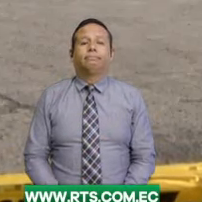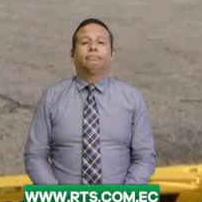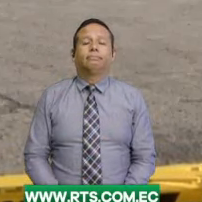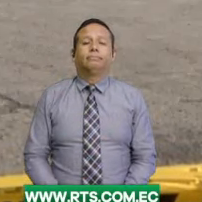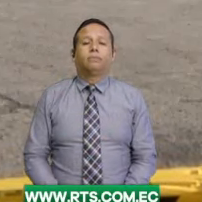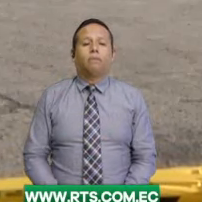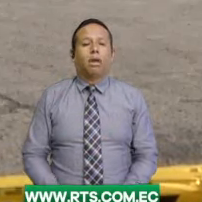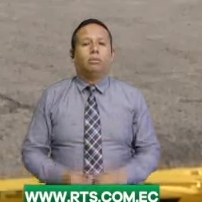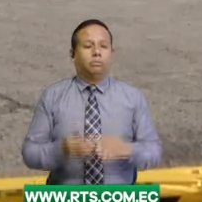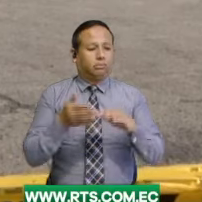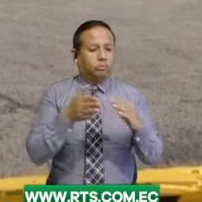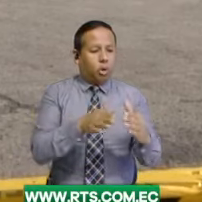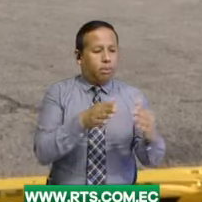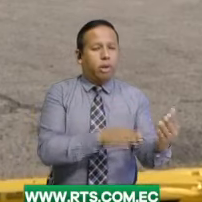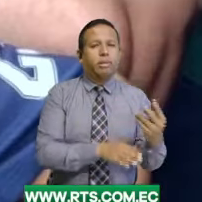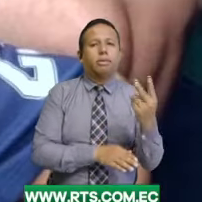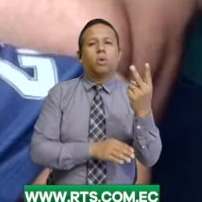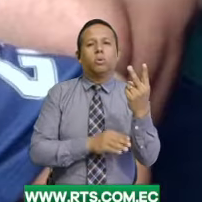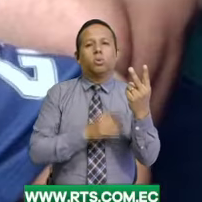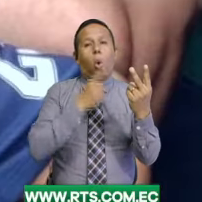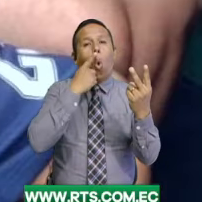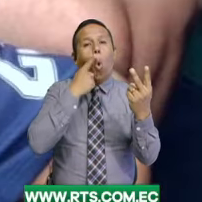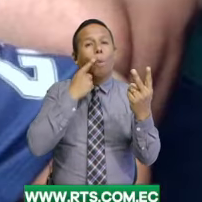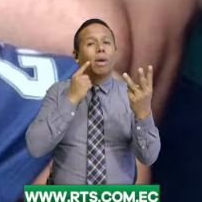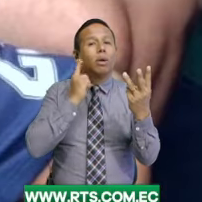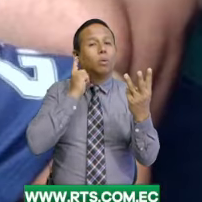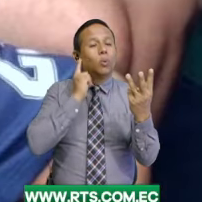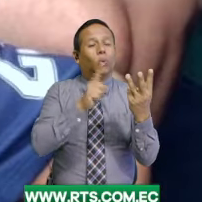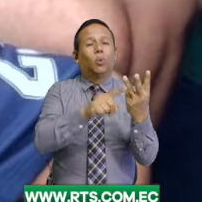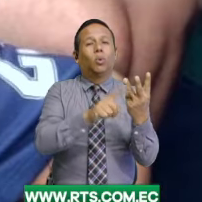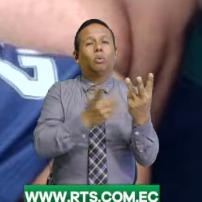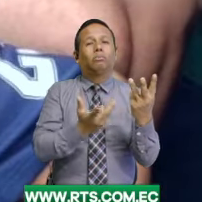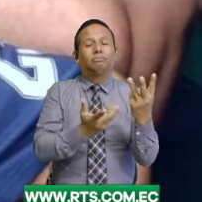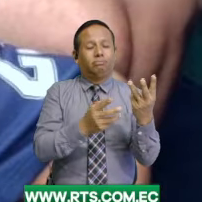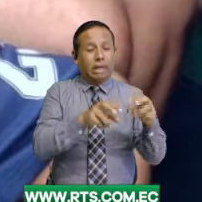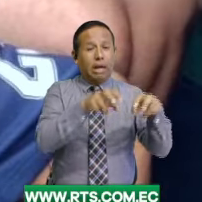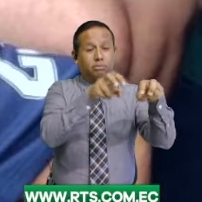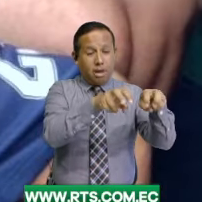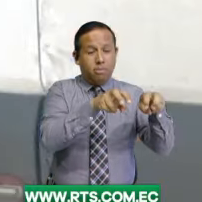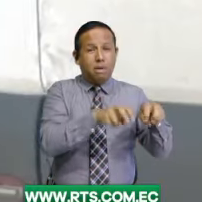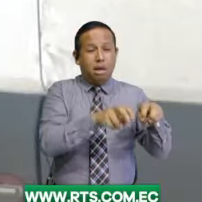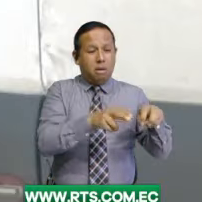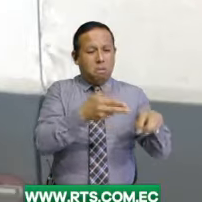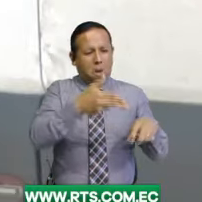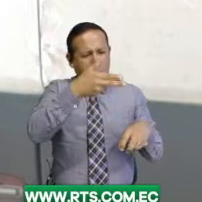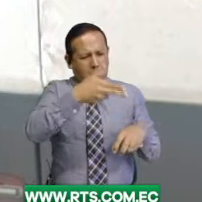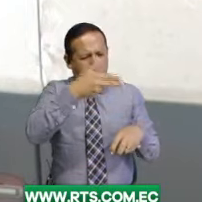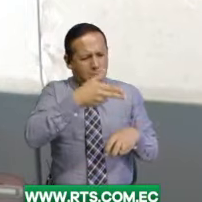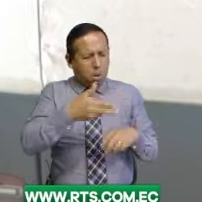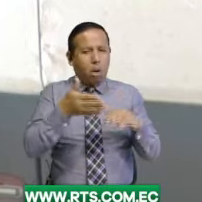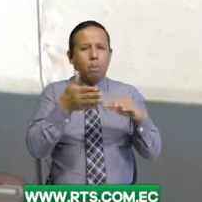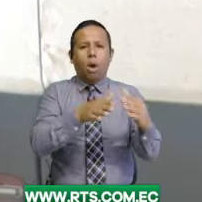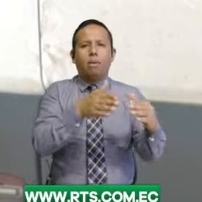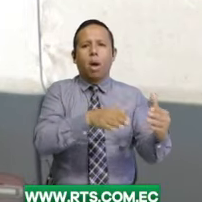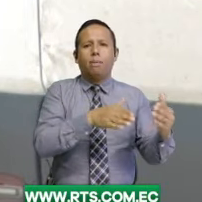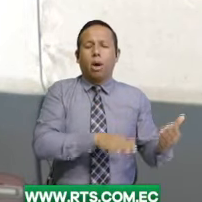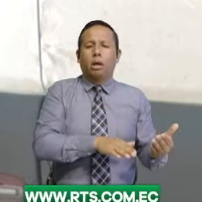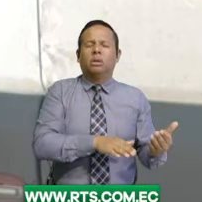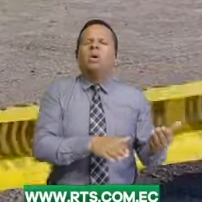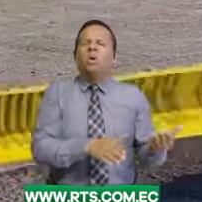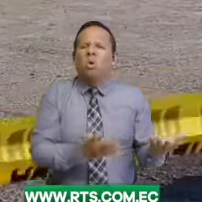Los cuerpos de las dos mujeres y el hombre quedaron en los asientos de la furgoneta, víctimas de impactos de bala, y es que el ataque armado